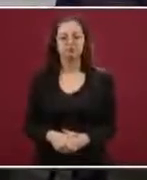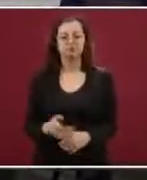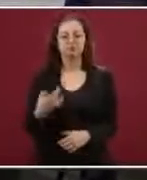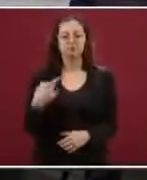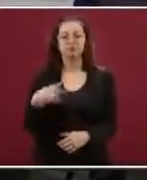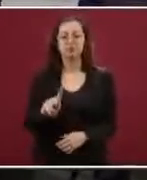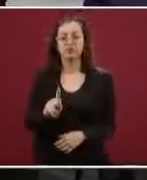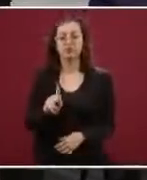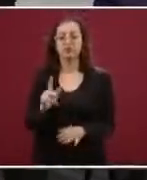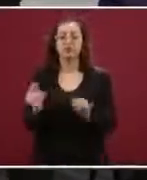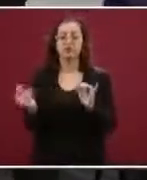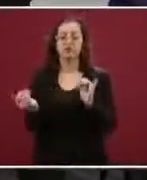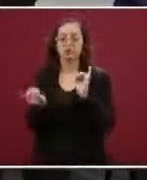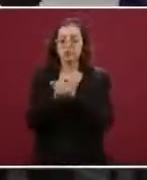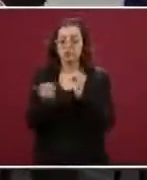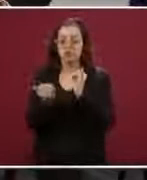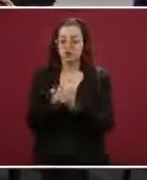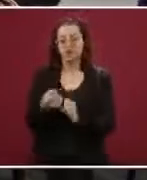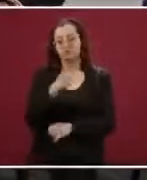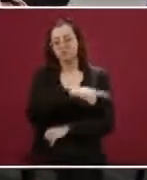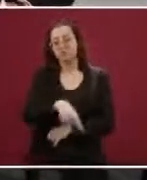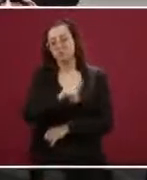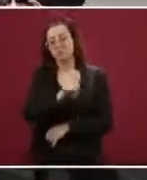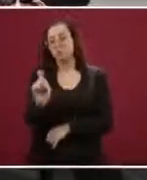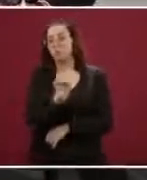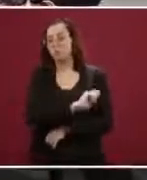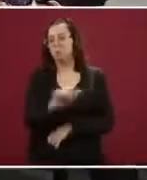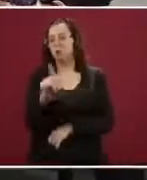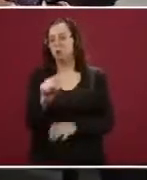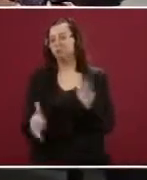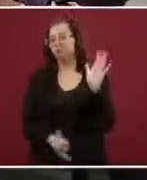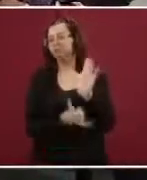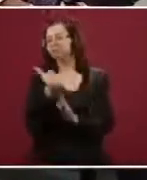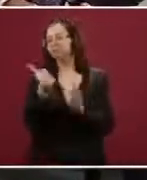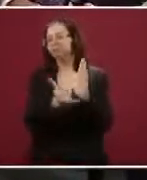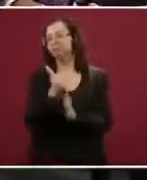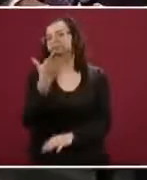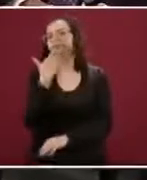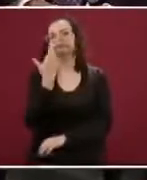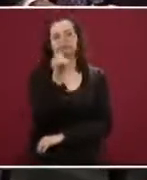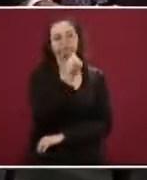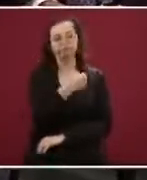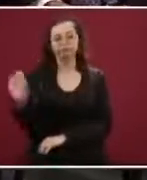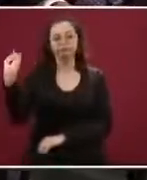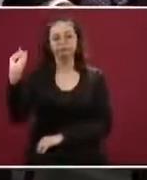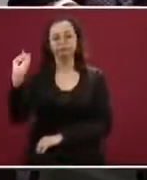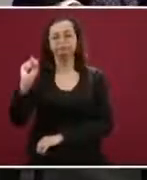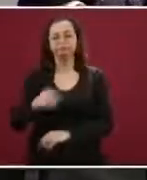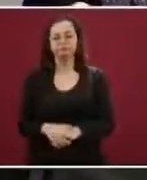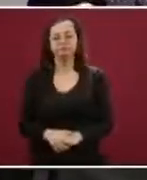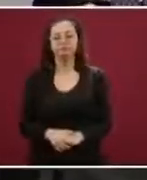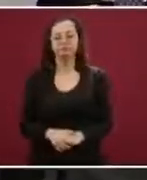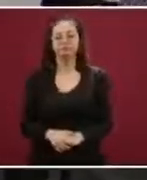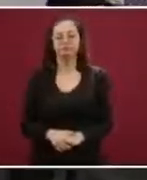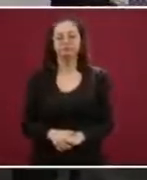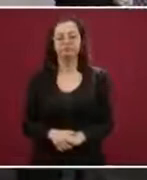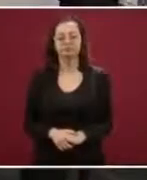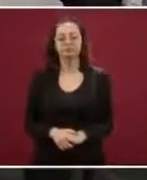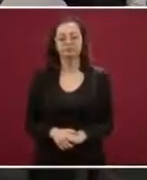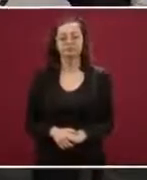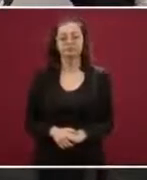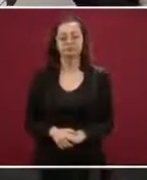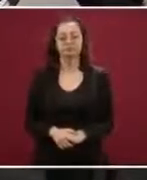profesionalismo son muy buenos constructores. ¿Y qué nos está pasando? ¿Por